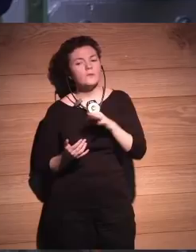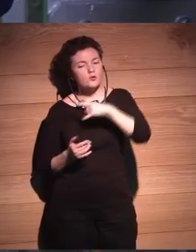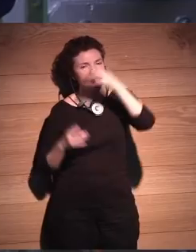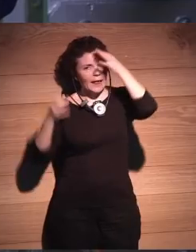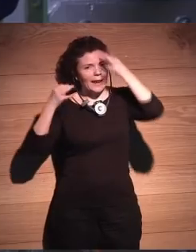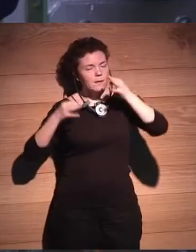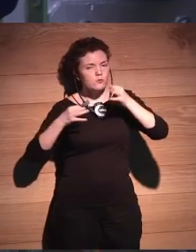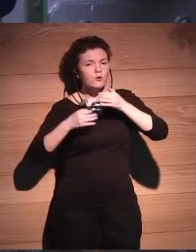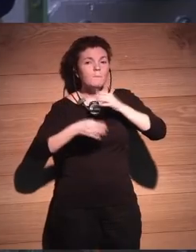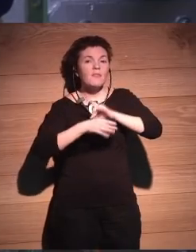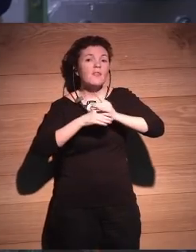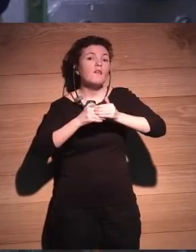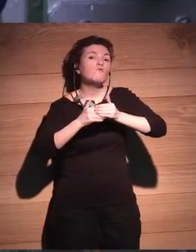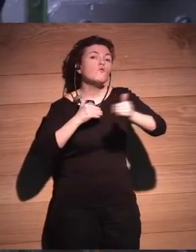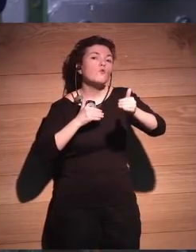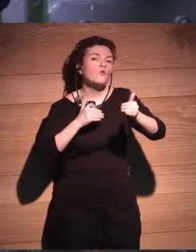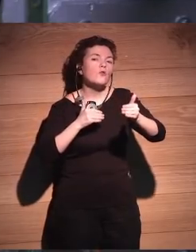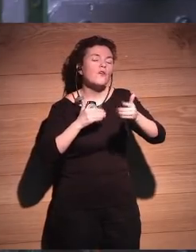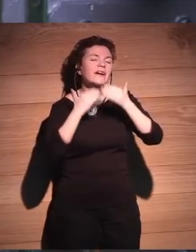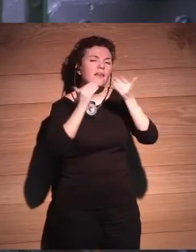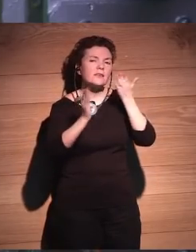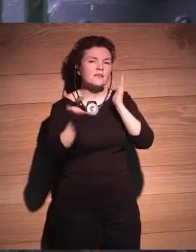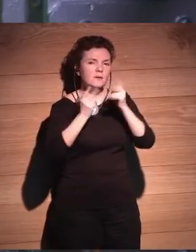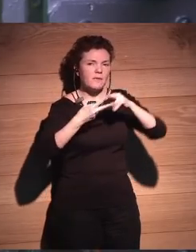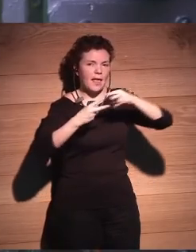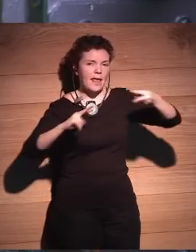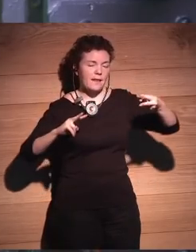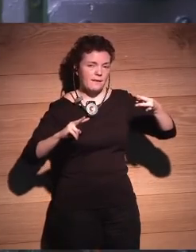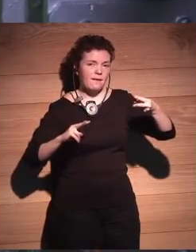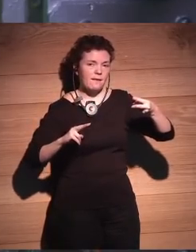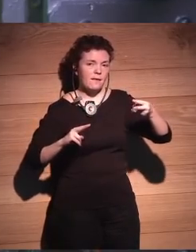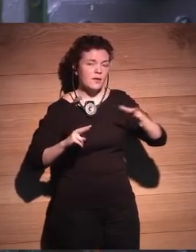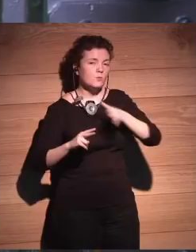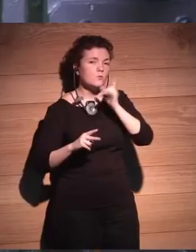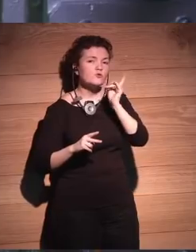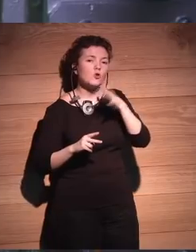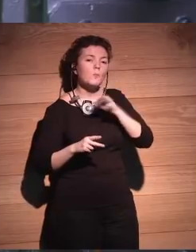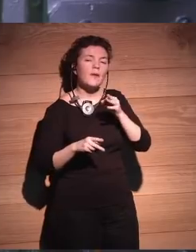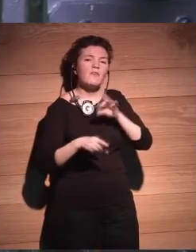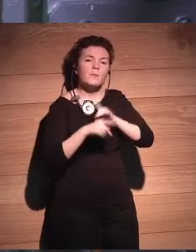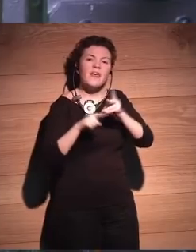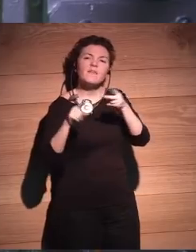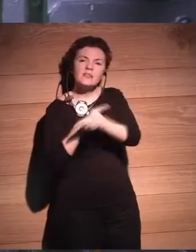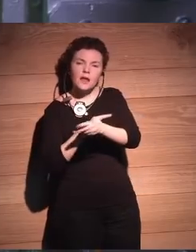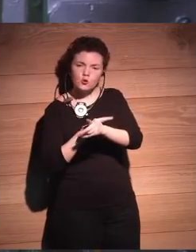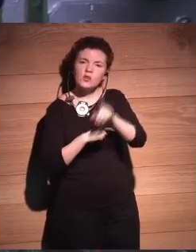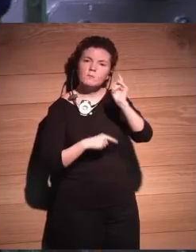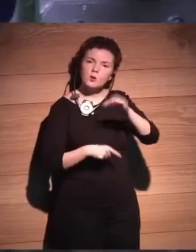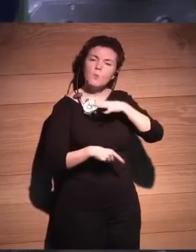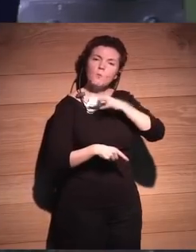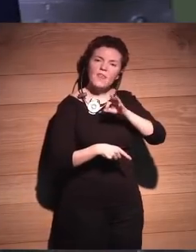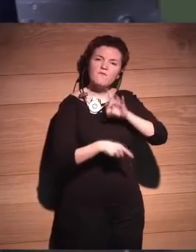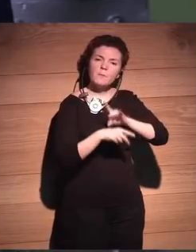creemos que el futuro de la medicina, de hecho, pues pasa por la terapia génica en el sentido de que no solamente podamos evitar, sino que también